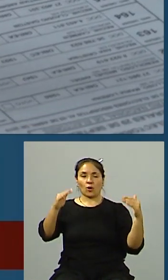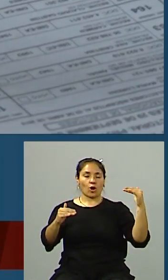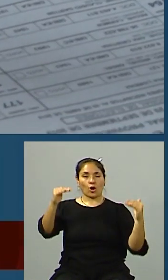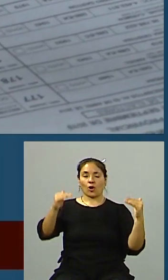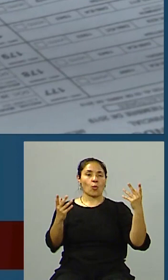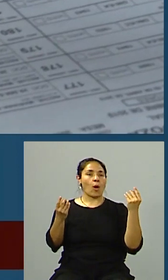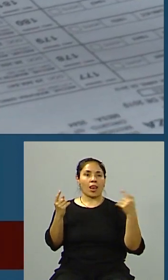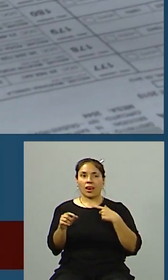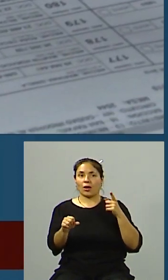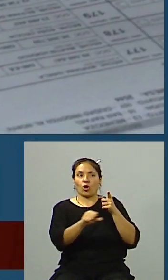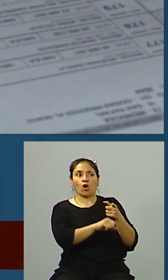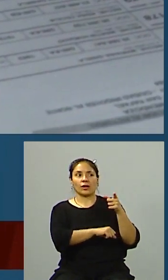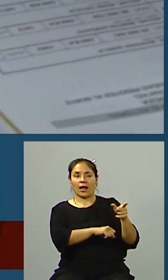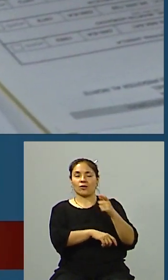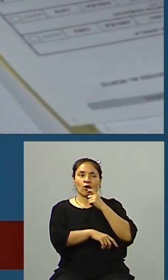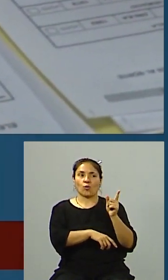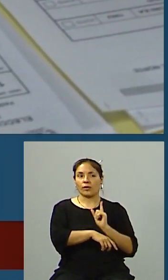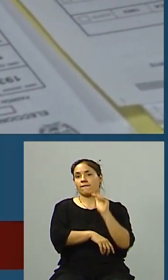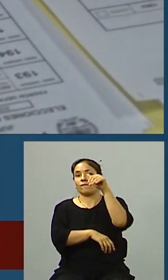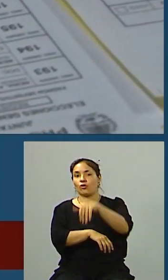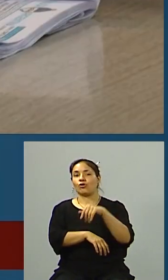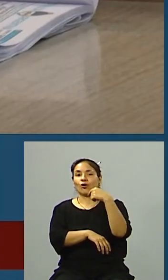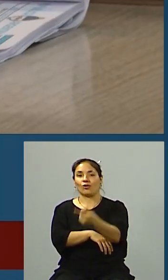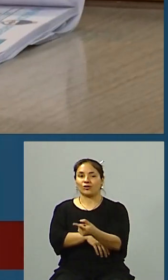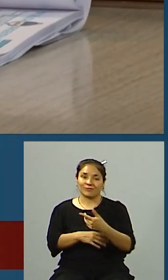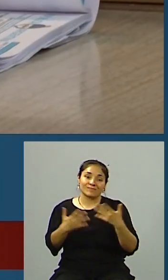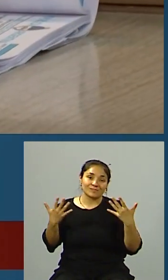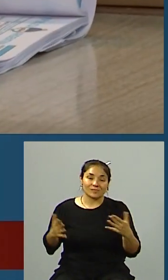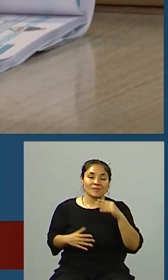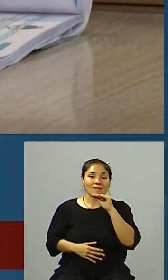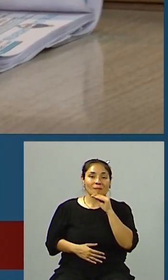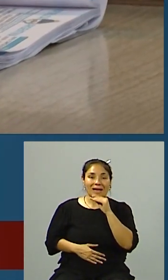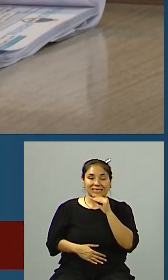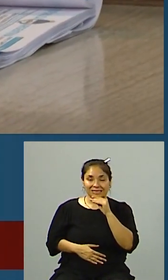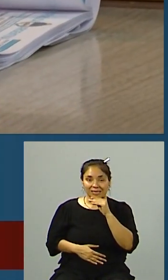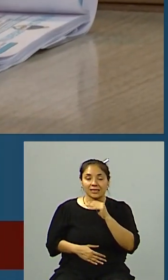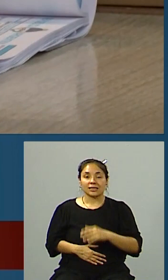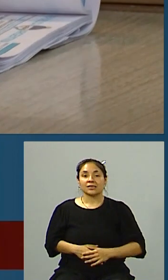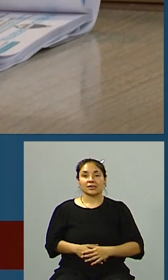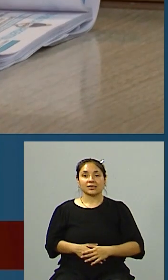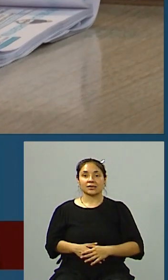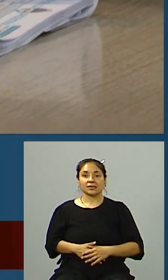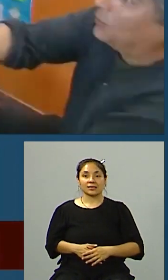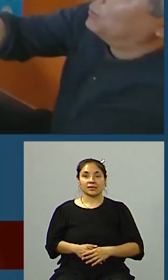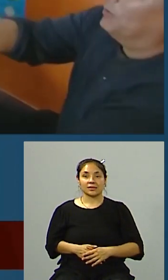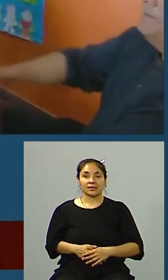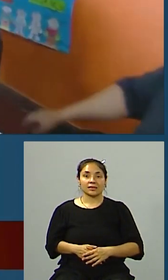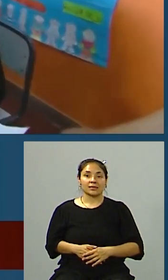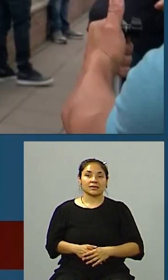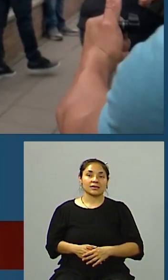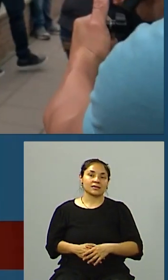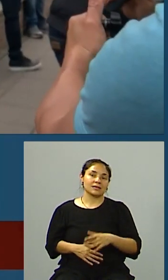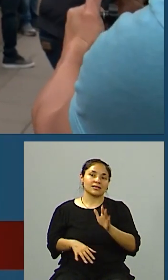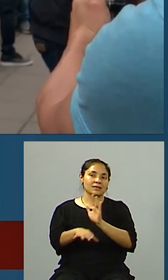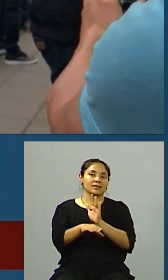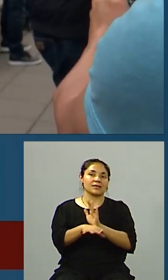rival. Entonces, en ese sentido, Massa ha venido, bueno, poniendo el foco en algunos rasgos de la